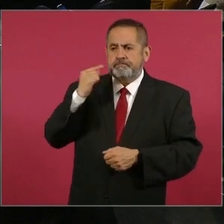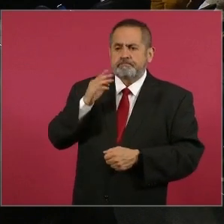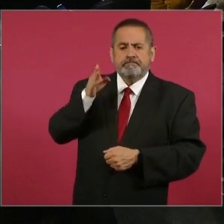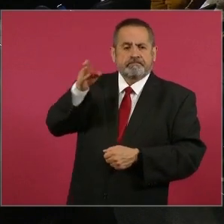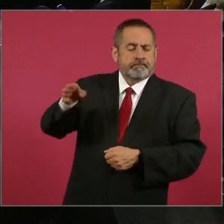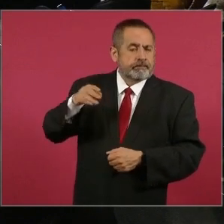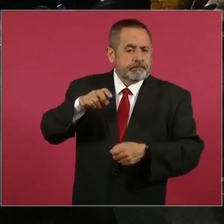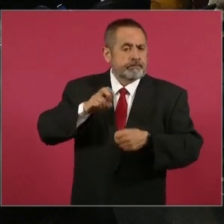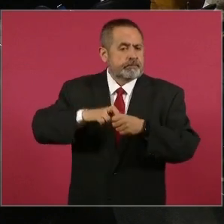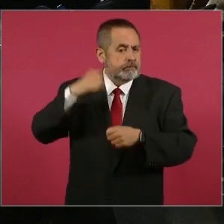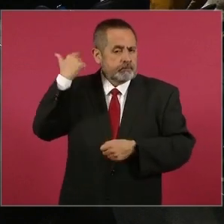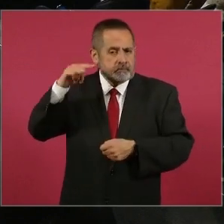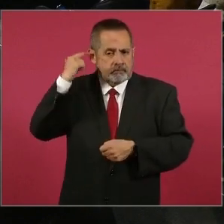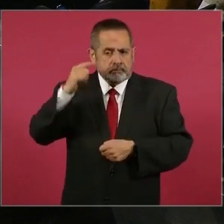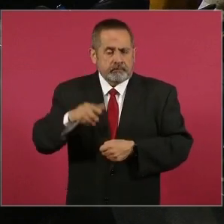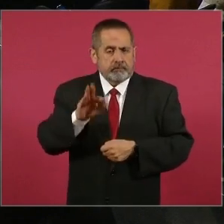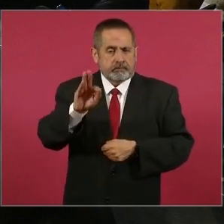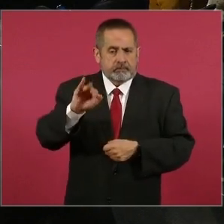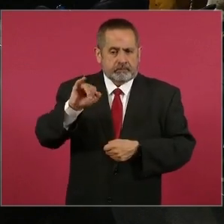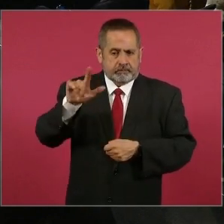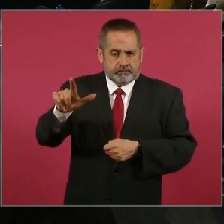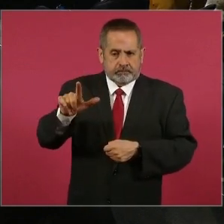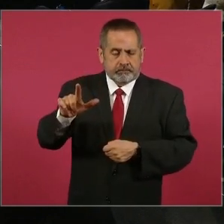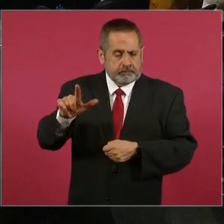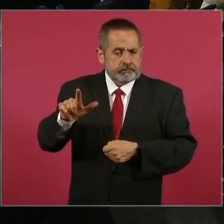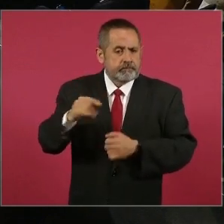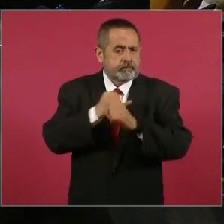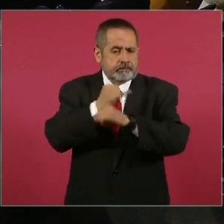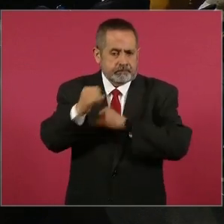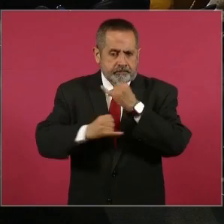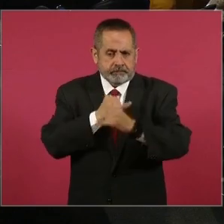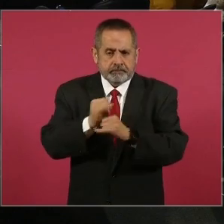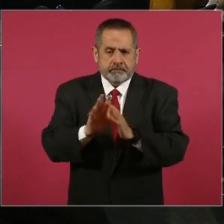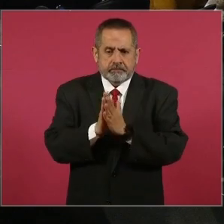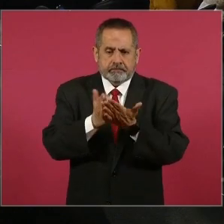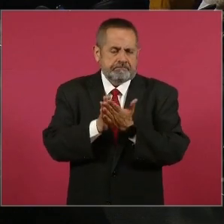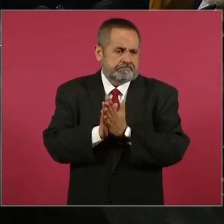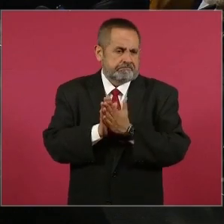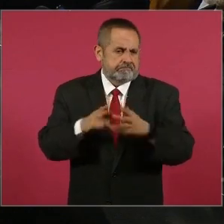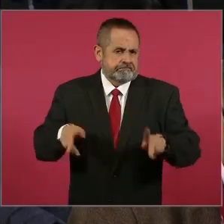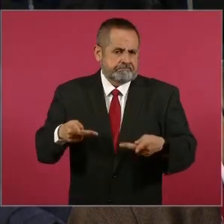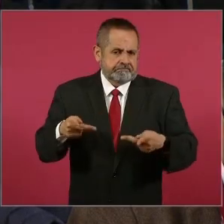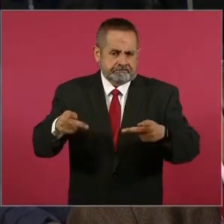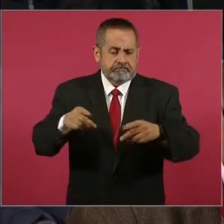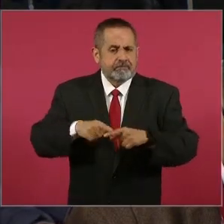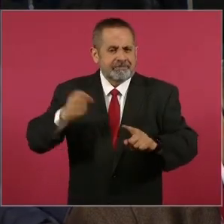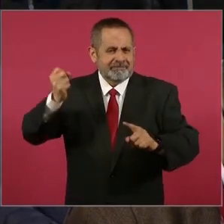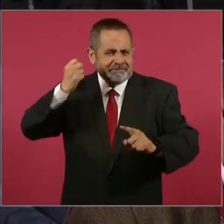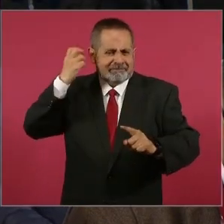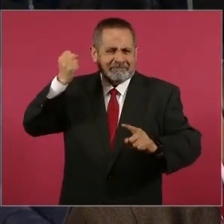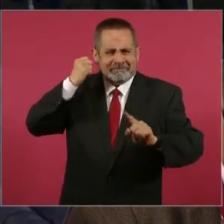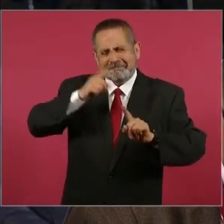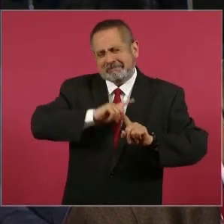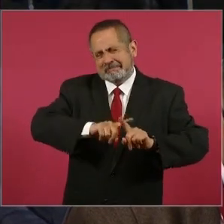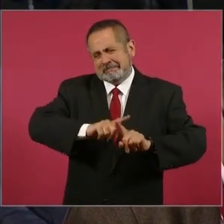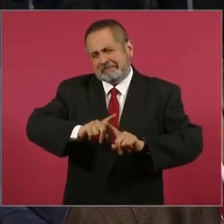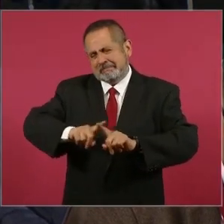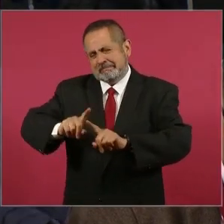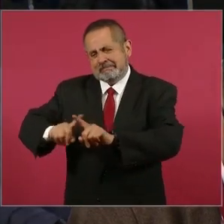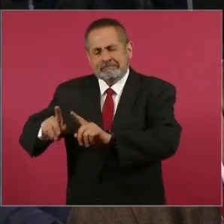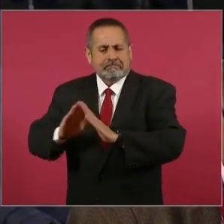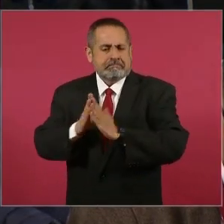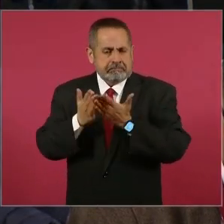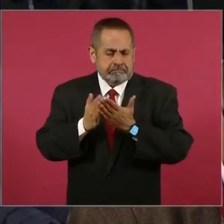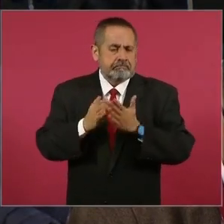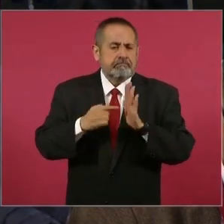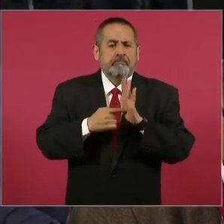en Guadalajara donde bueno hubo muchas conferencias y muchas presentaciones de libros y